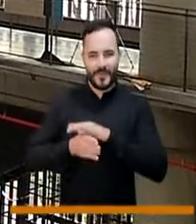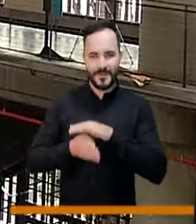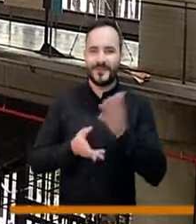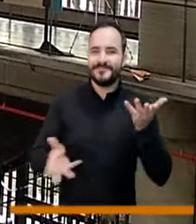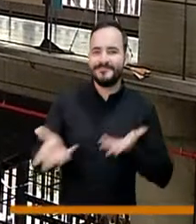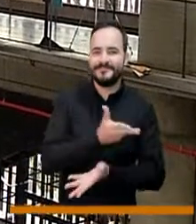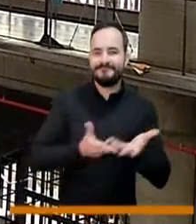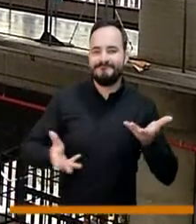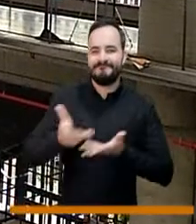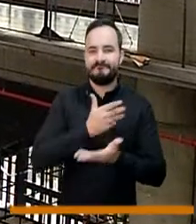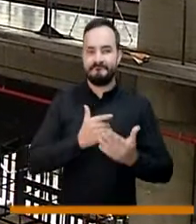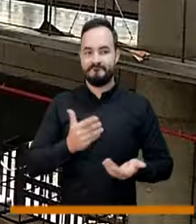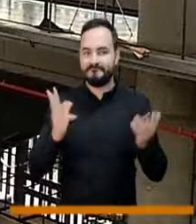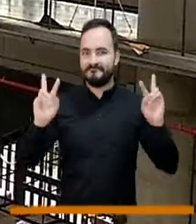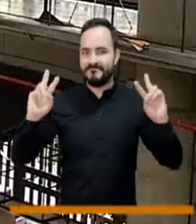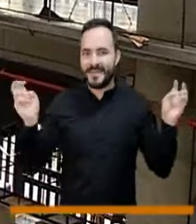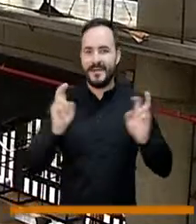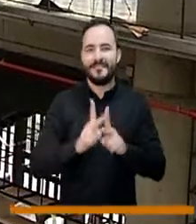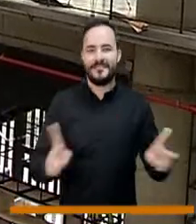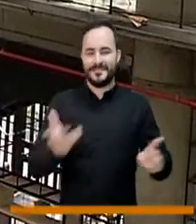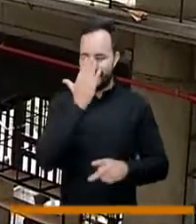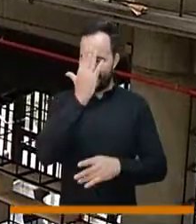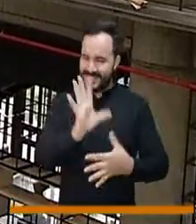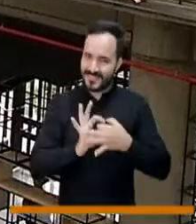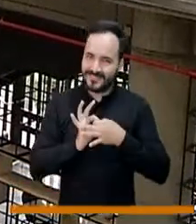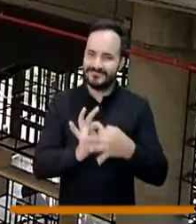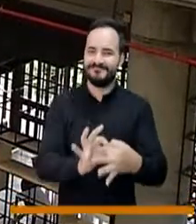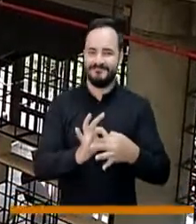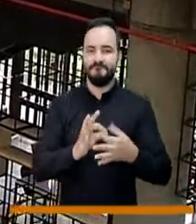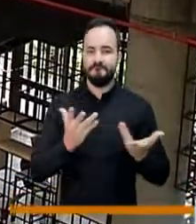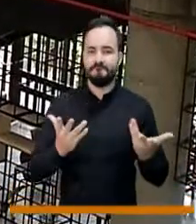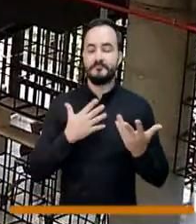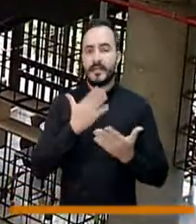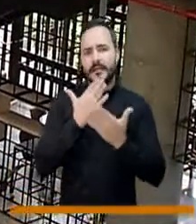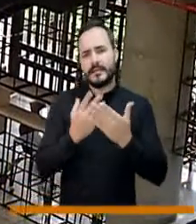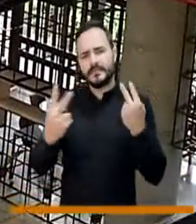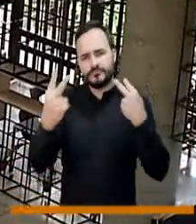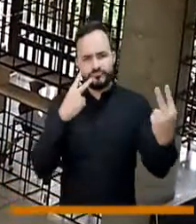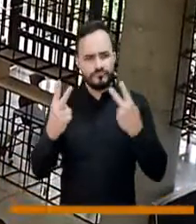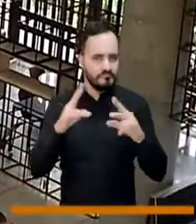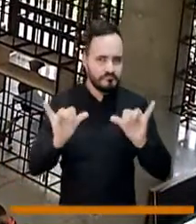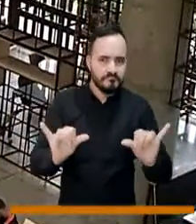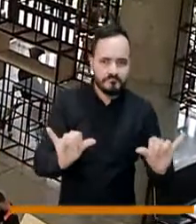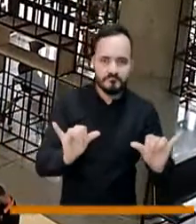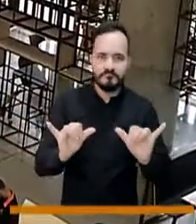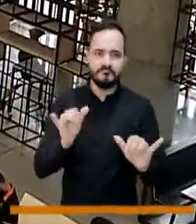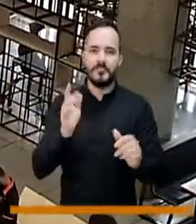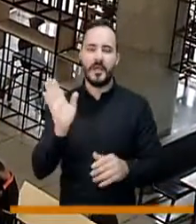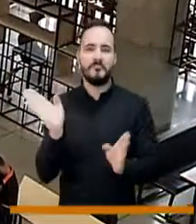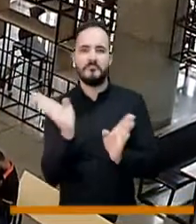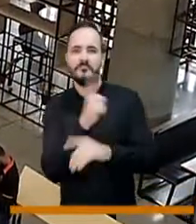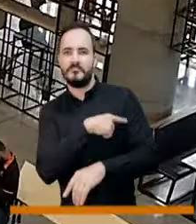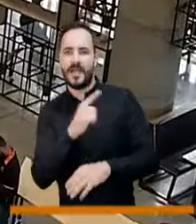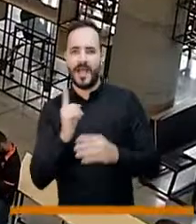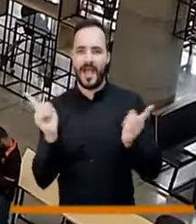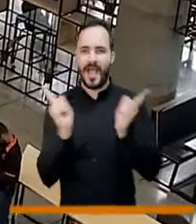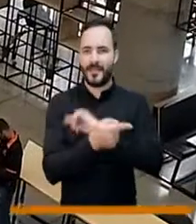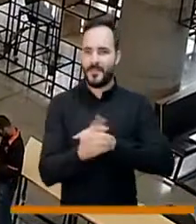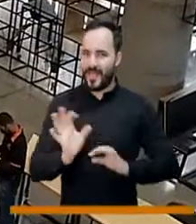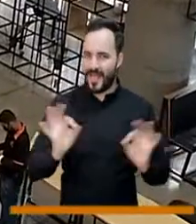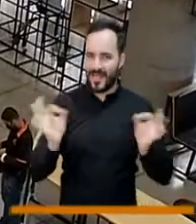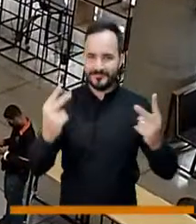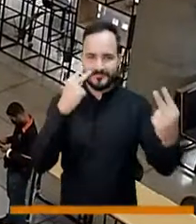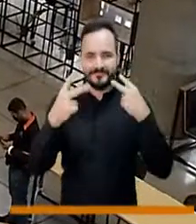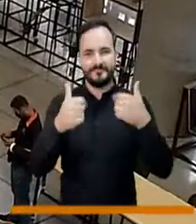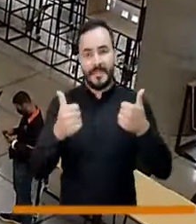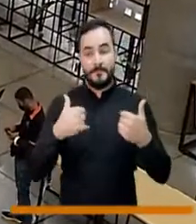Continuamos en De Frente a la Gente. Muchas gracias por estar con nosotros en sintonía. Y como les dijimos, veníamos para un sitio